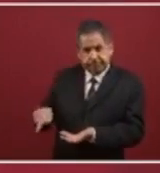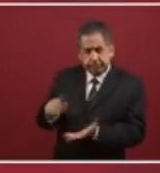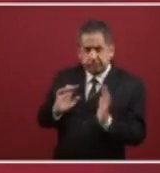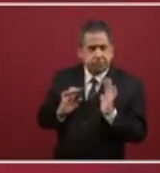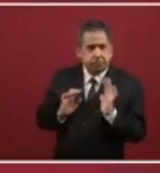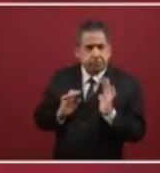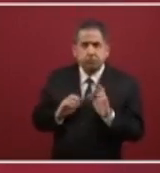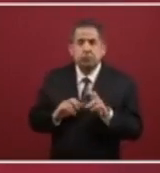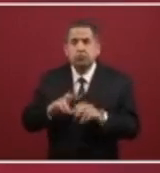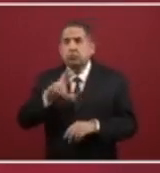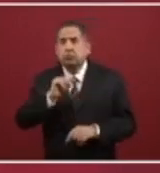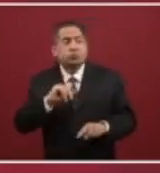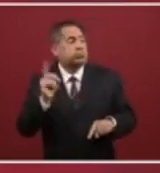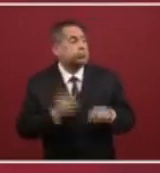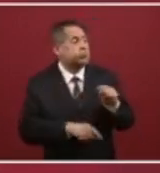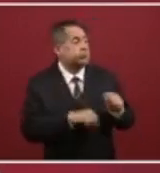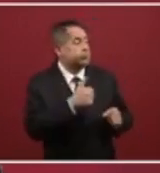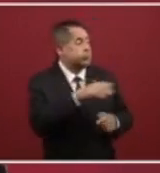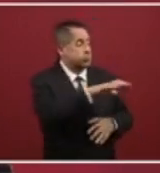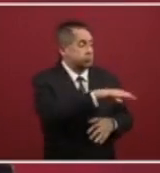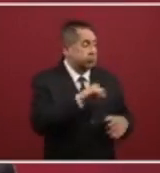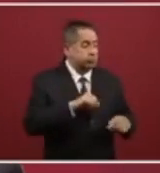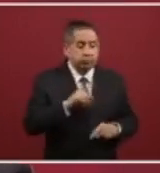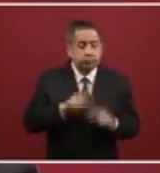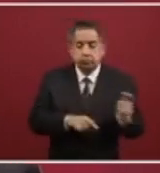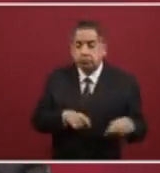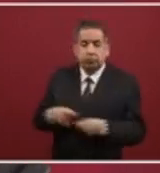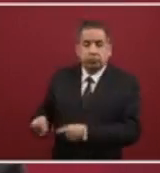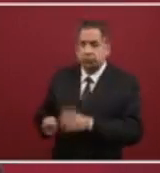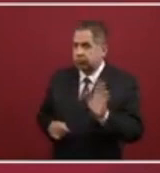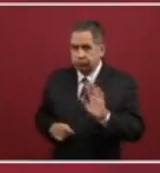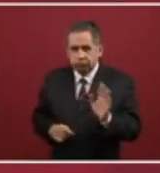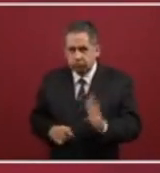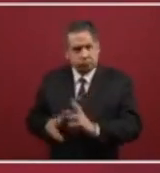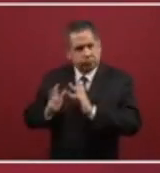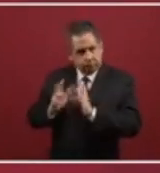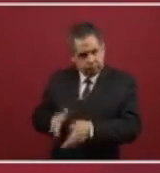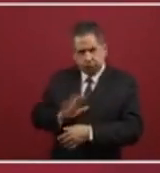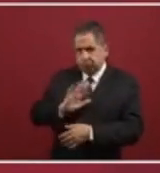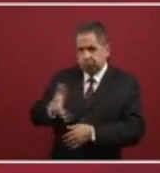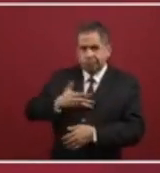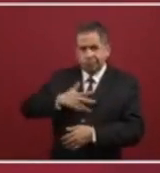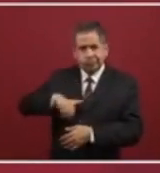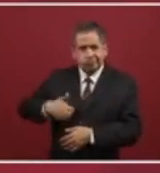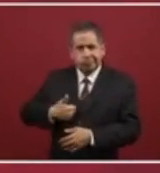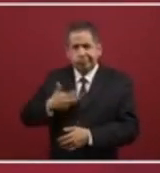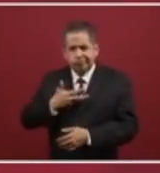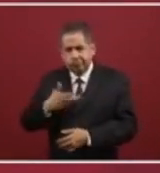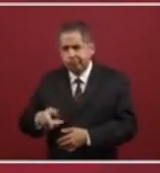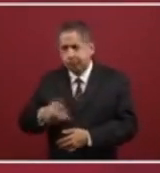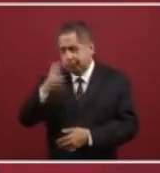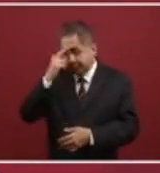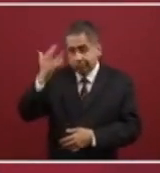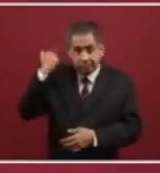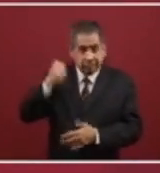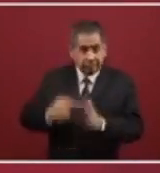al programa o al Plan de Desarrollo Integral para Centroamérica, que incluye, como ustedes recordarán, porque aquí se